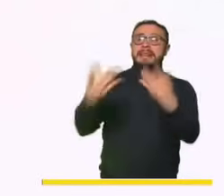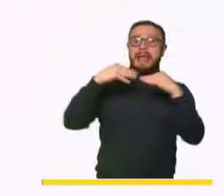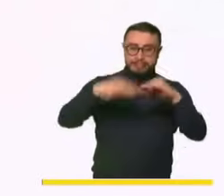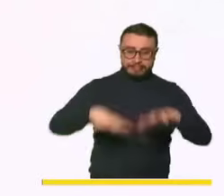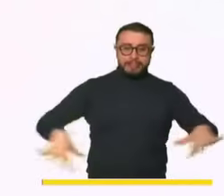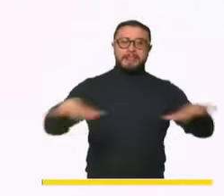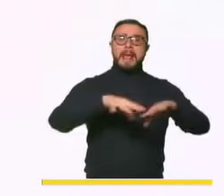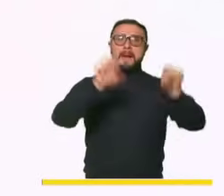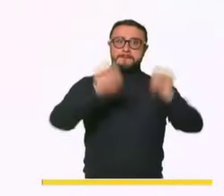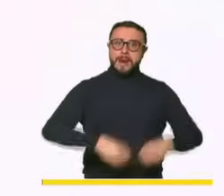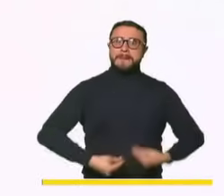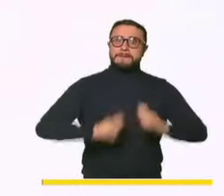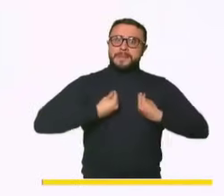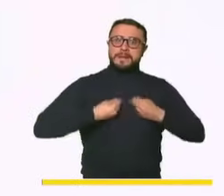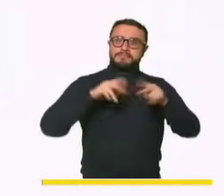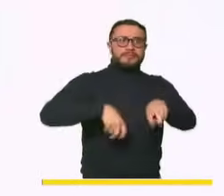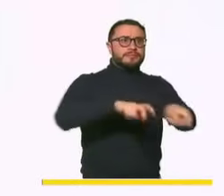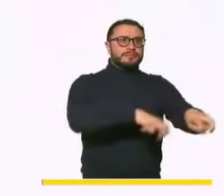para poder vivir.